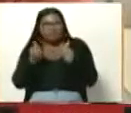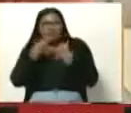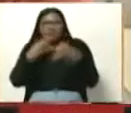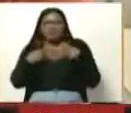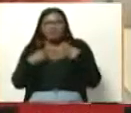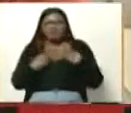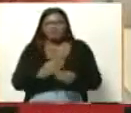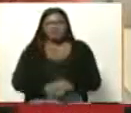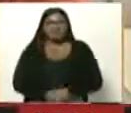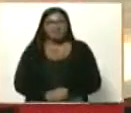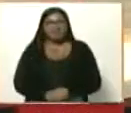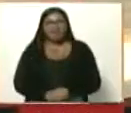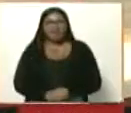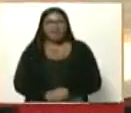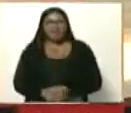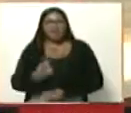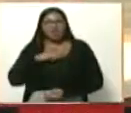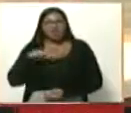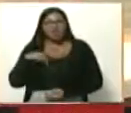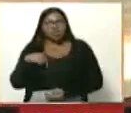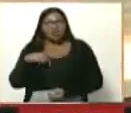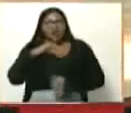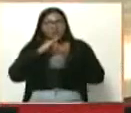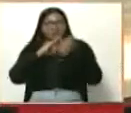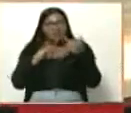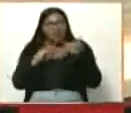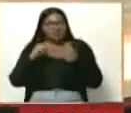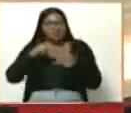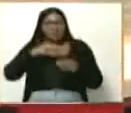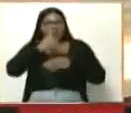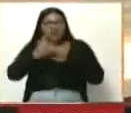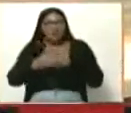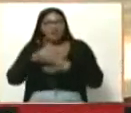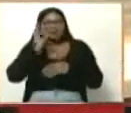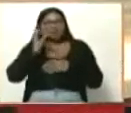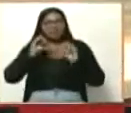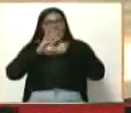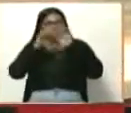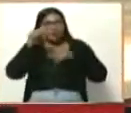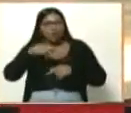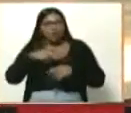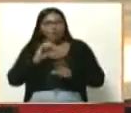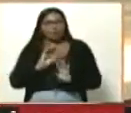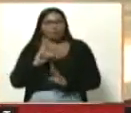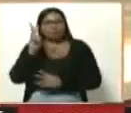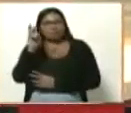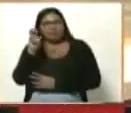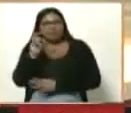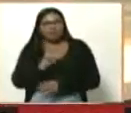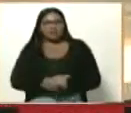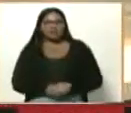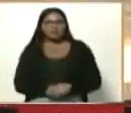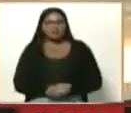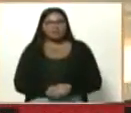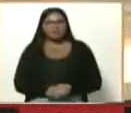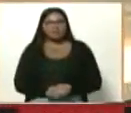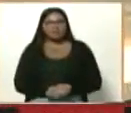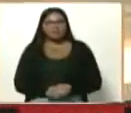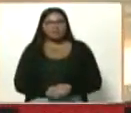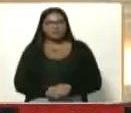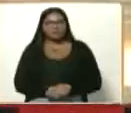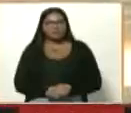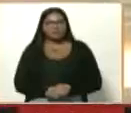Vivir. Bueno, así llegamos ya a la recta final de su programa Café en la Mañana por hoy, viernes, y en 16. Esta cuenta